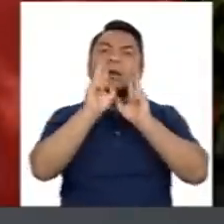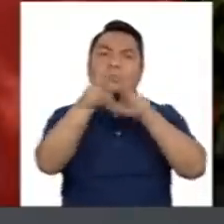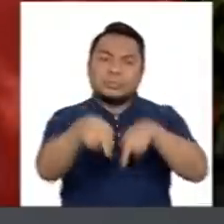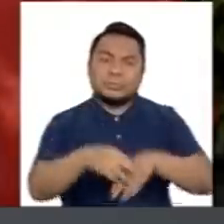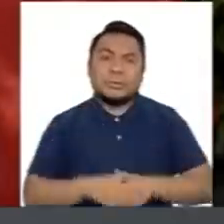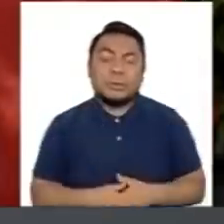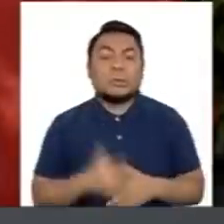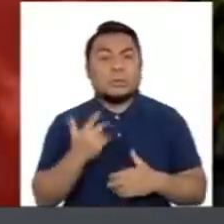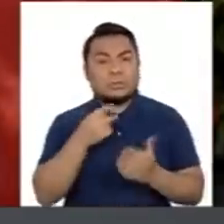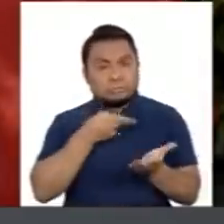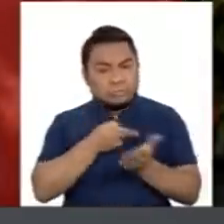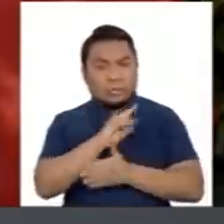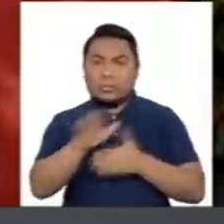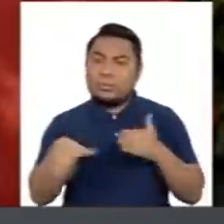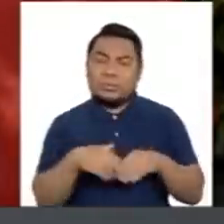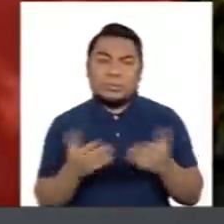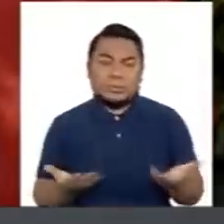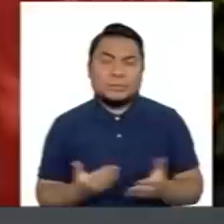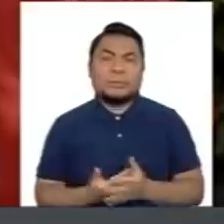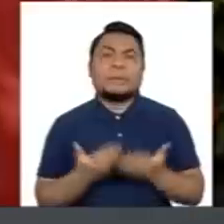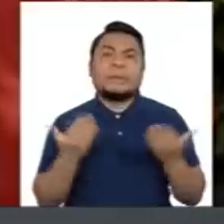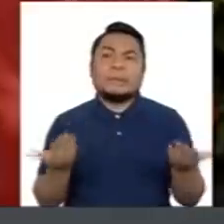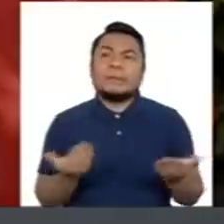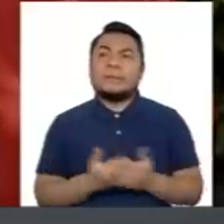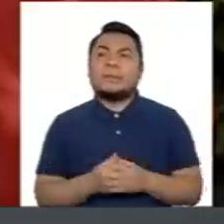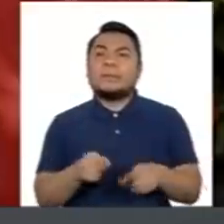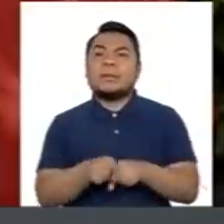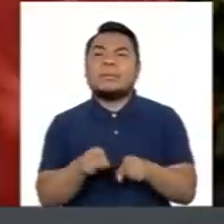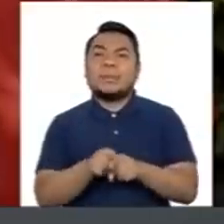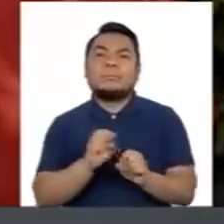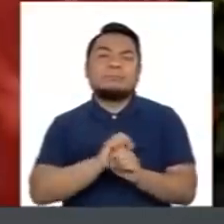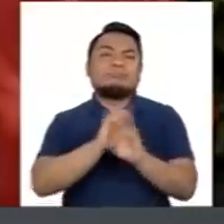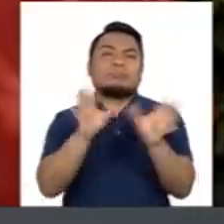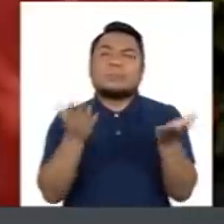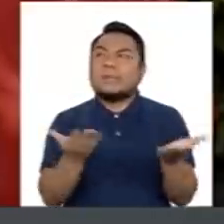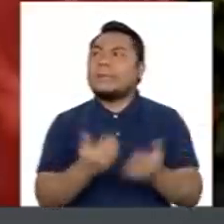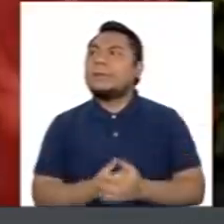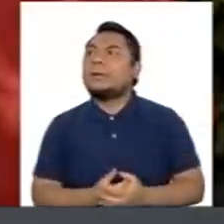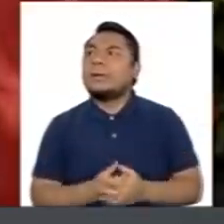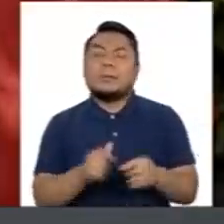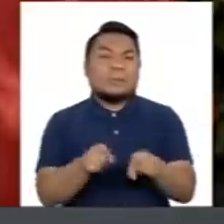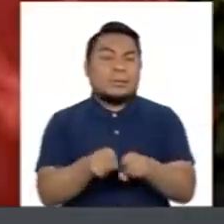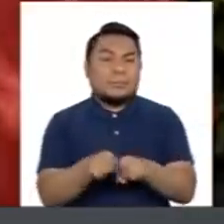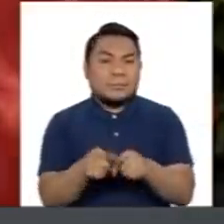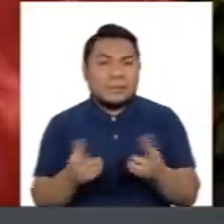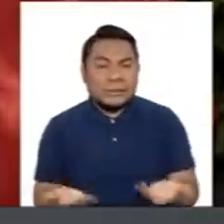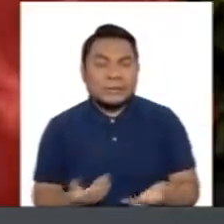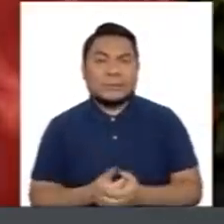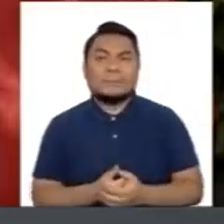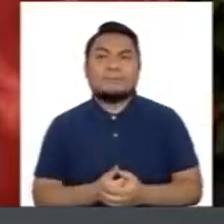Transparencia que hay que mostrar en todos los actos y transparencia que también